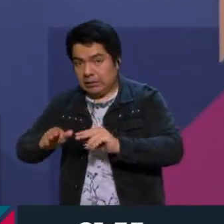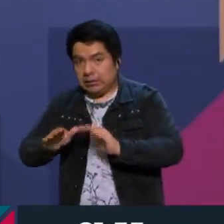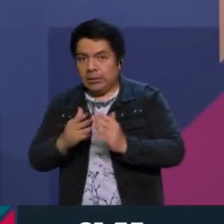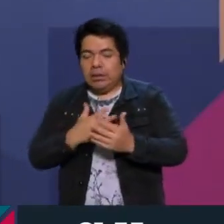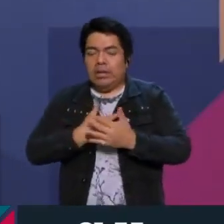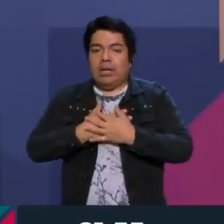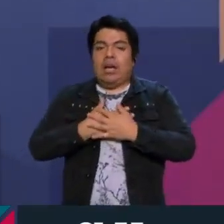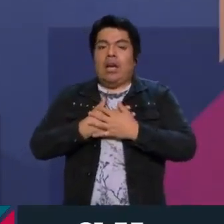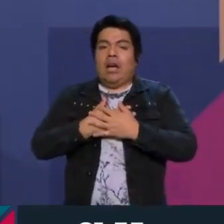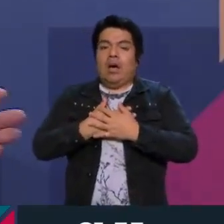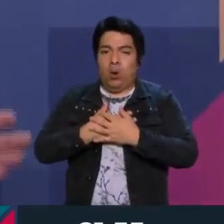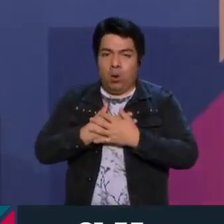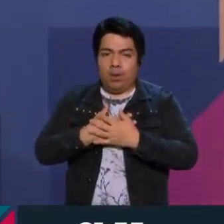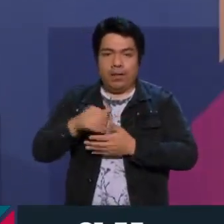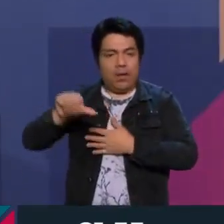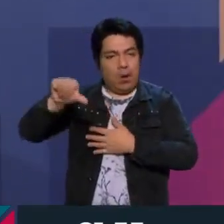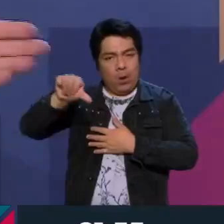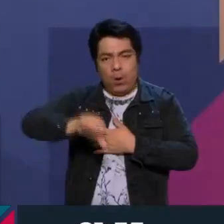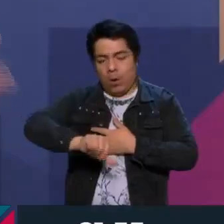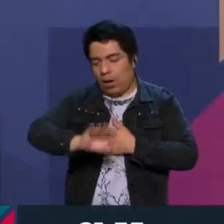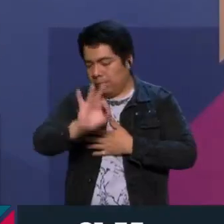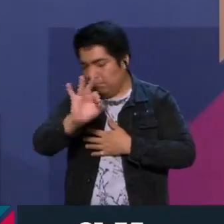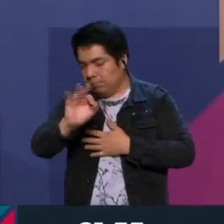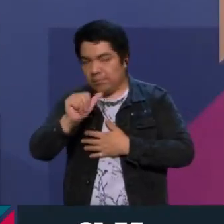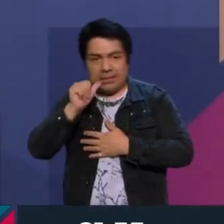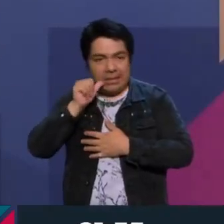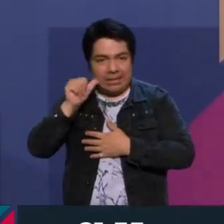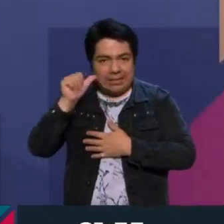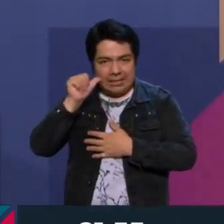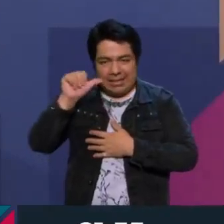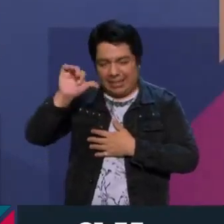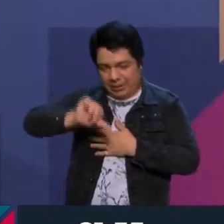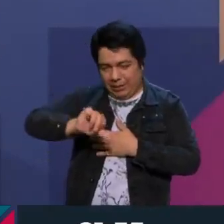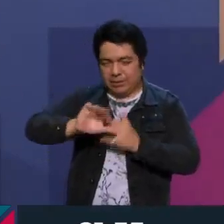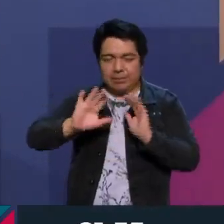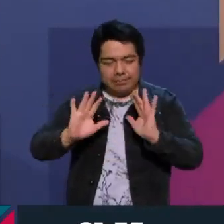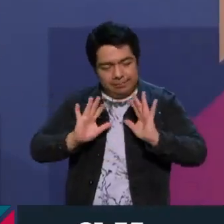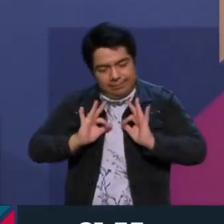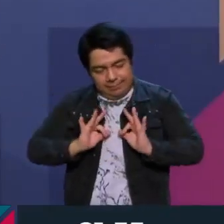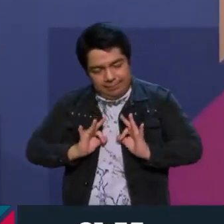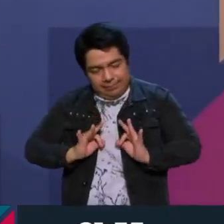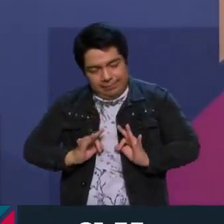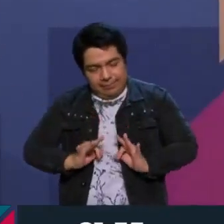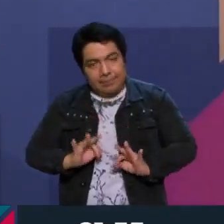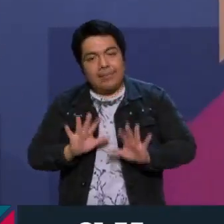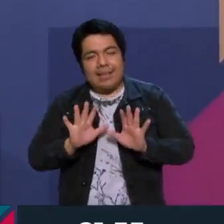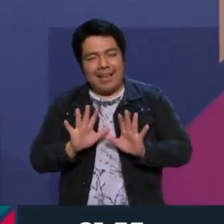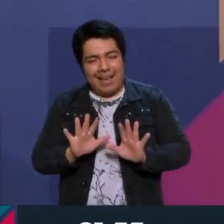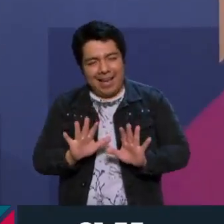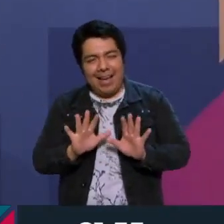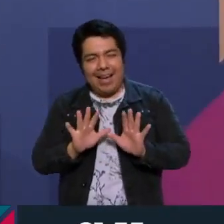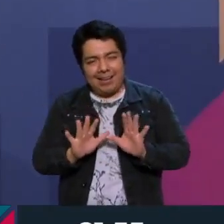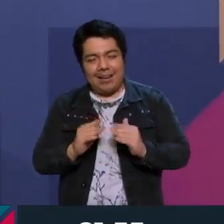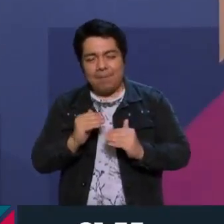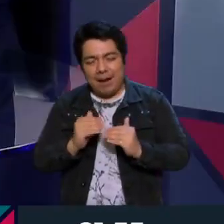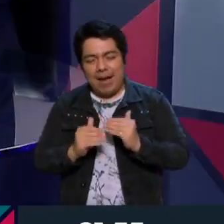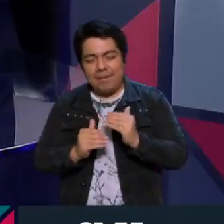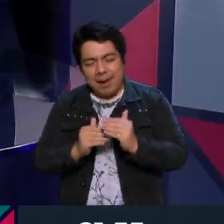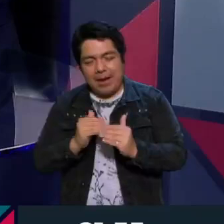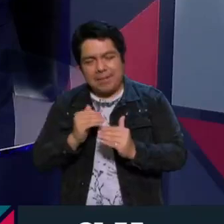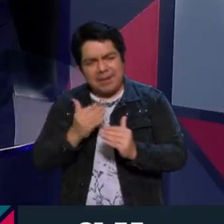suspirando. Hoy fue un día de francas, bueno, entre ayer y hoy, bueno, ya como de estar como más relajados y poder decir, esto avanza, y